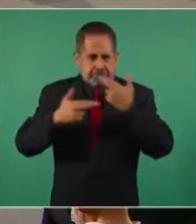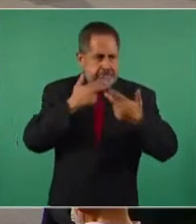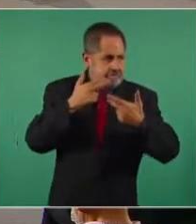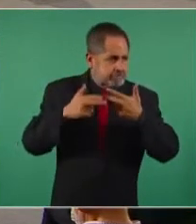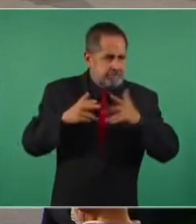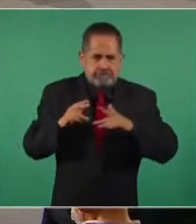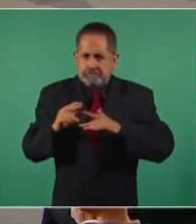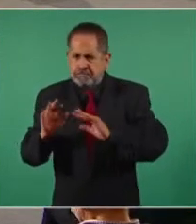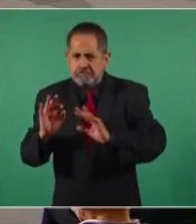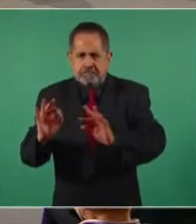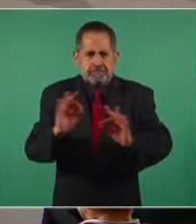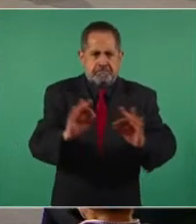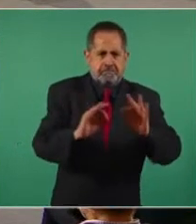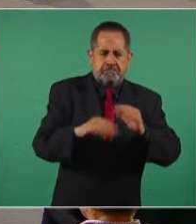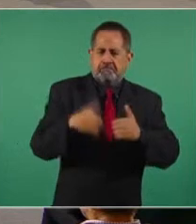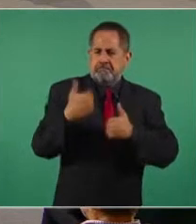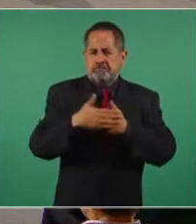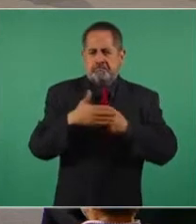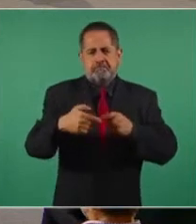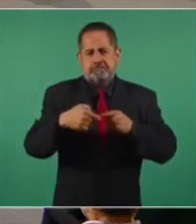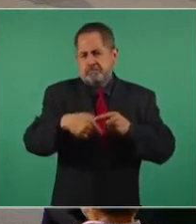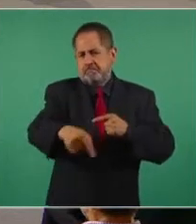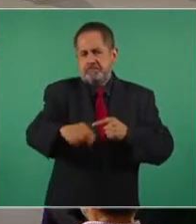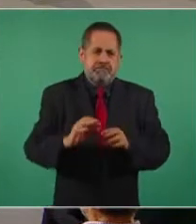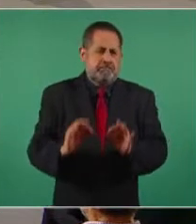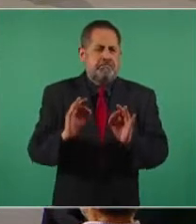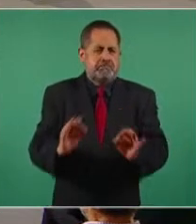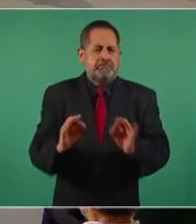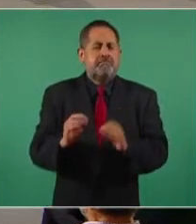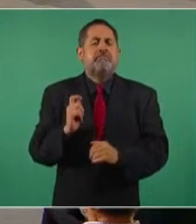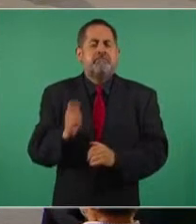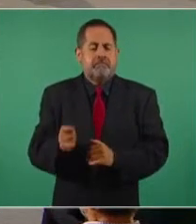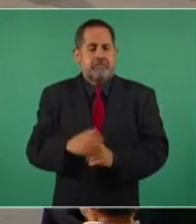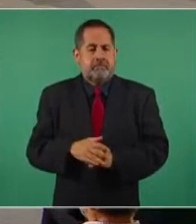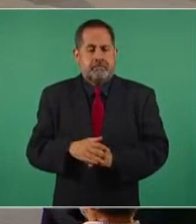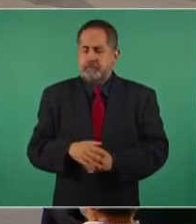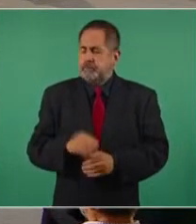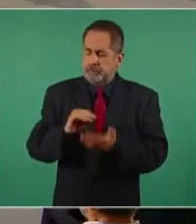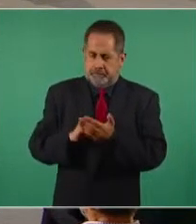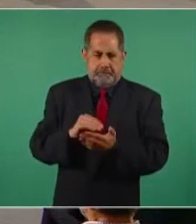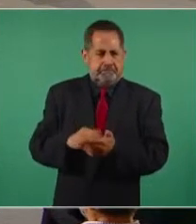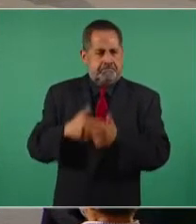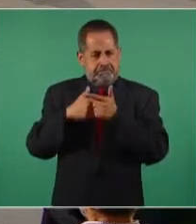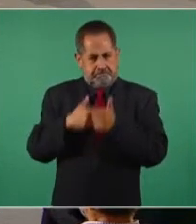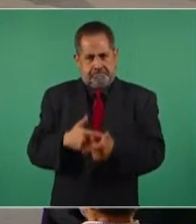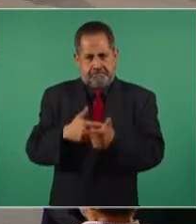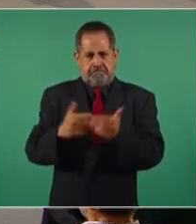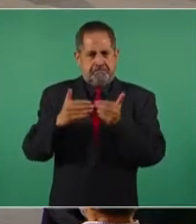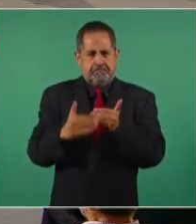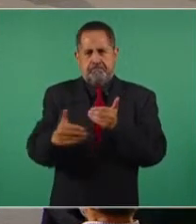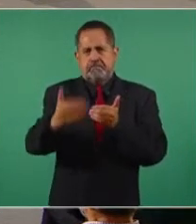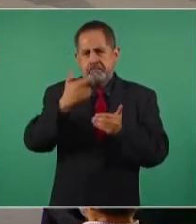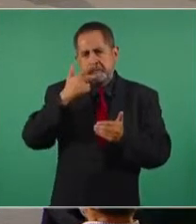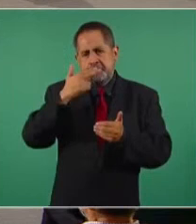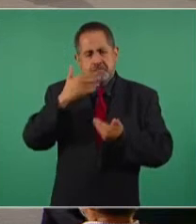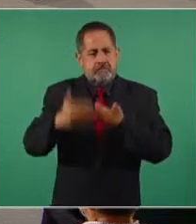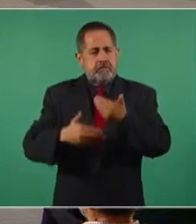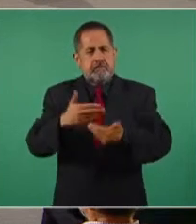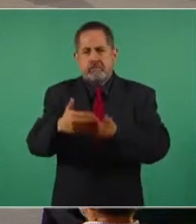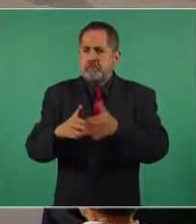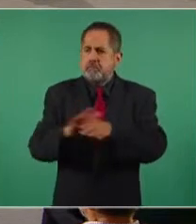los próximos días y vamos a seguir mejorando la